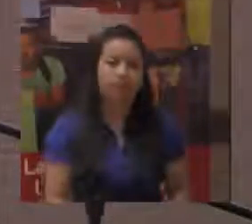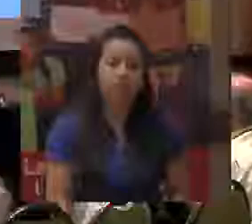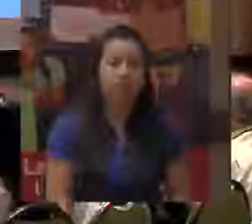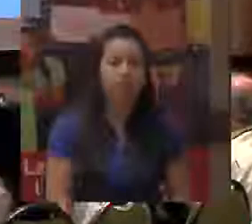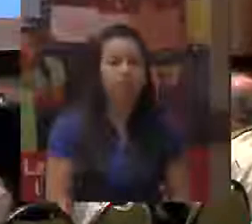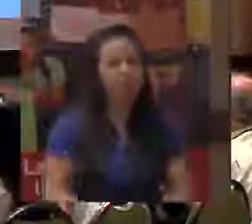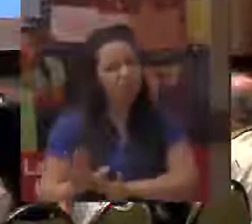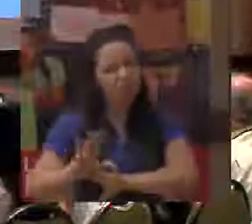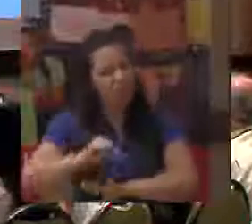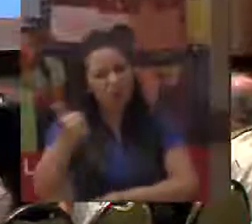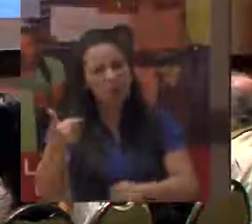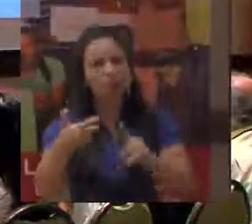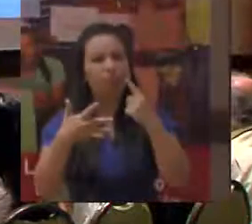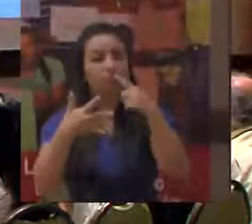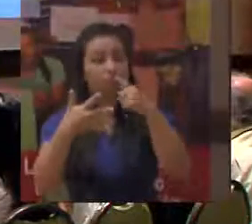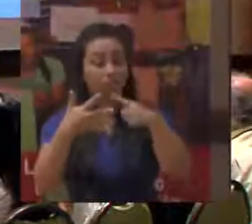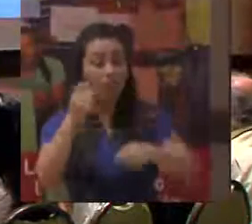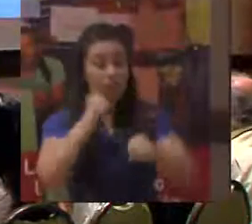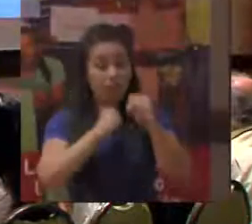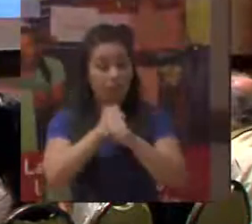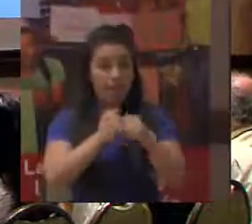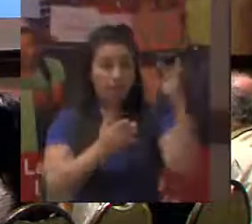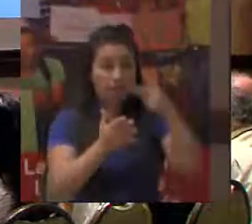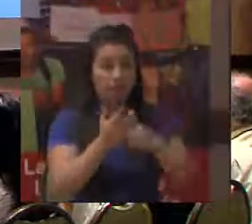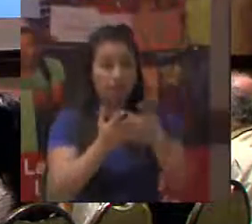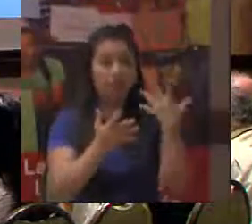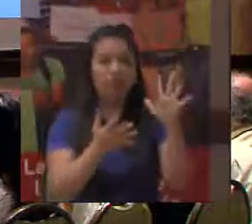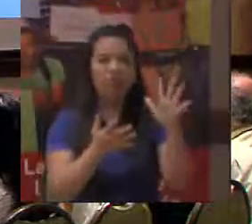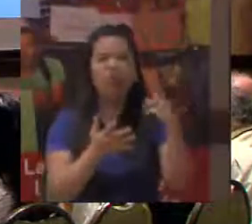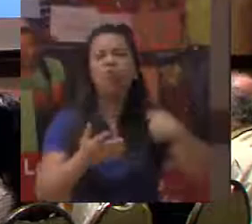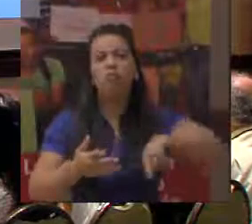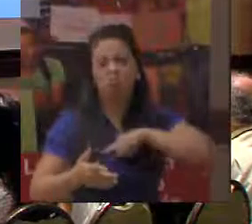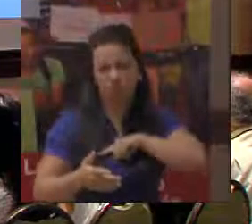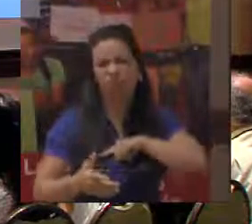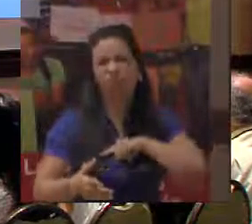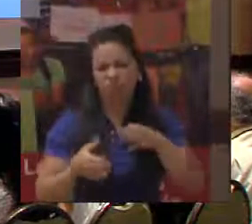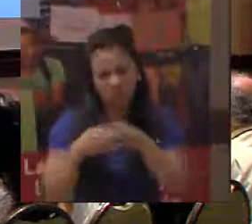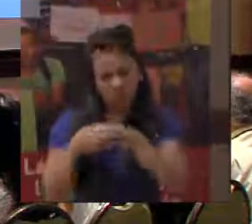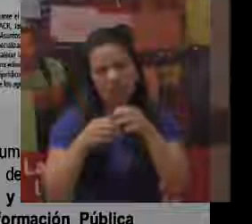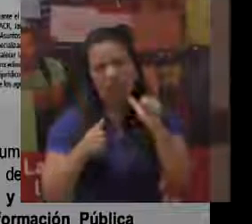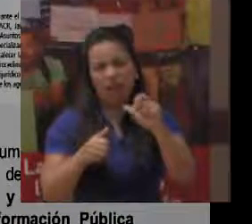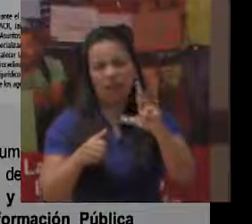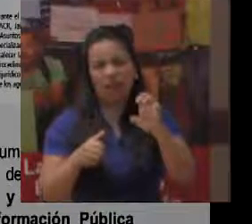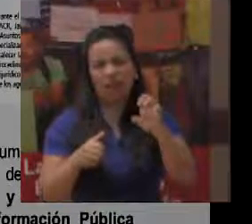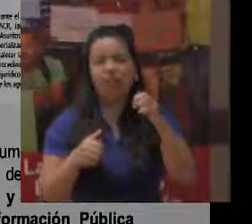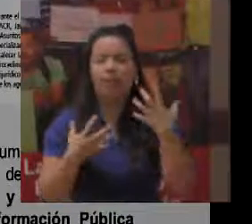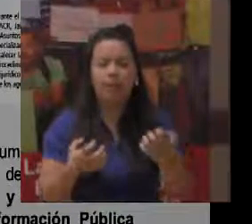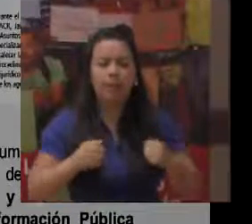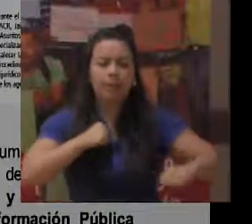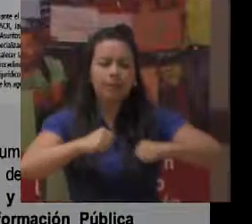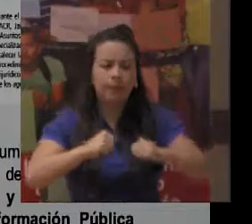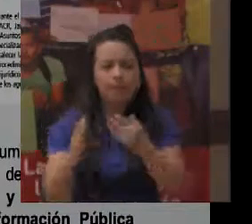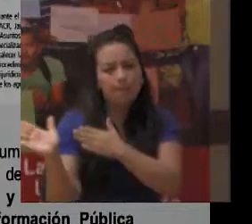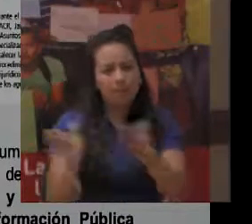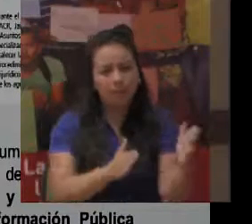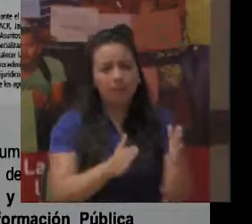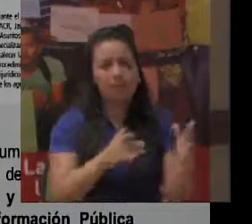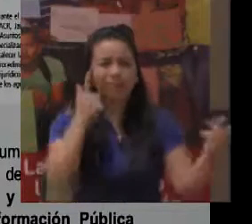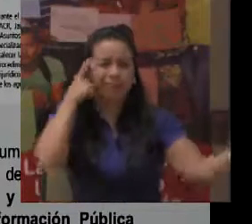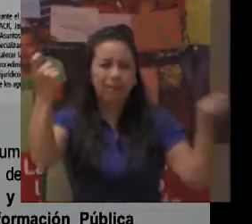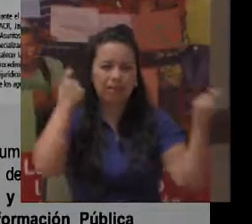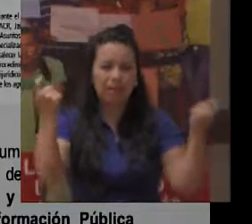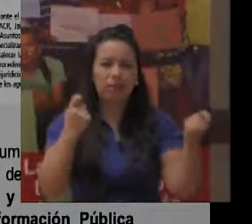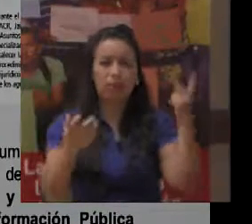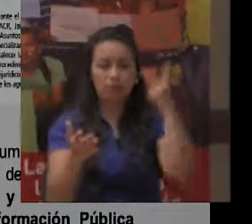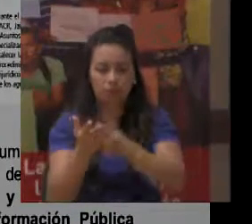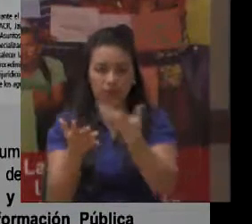Otros logros para la vigencia del año 2015. Como agencia nos propusimos construir el Plan Estratégico